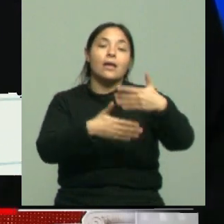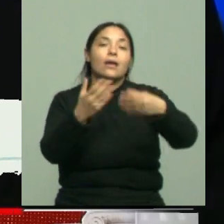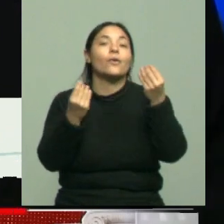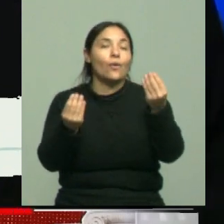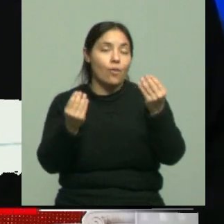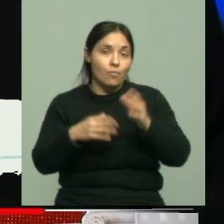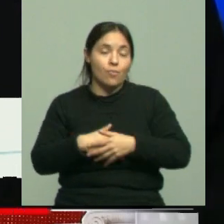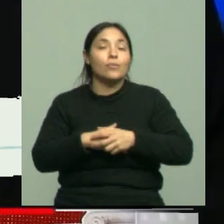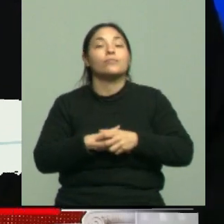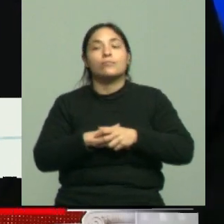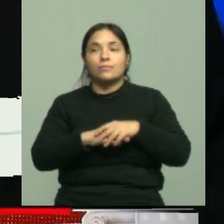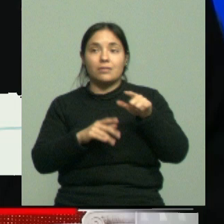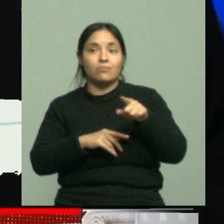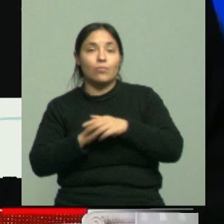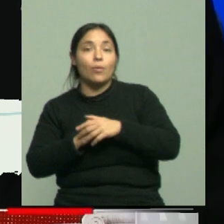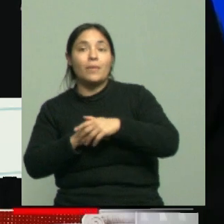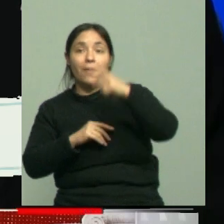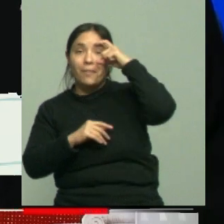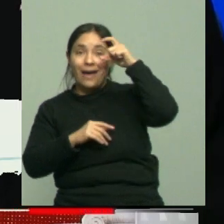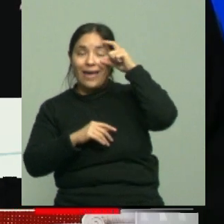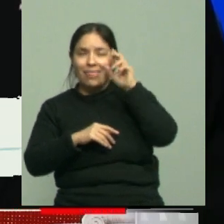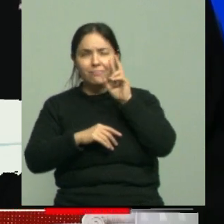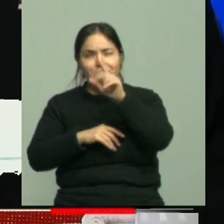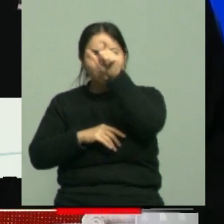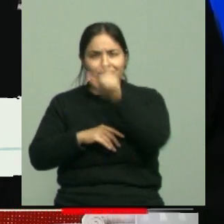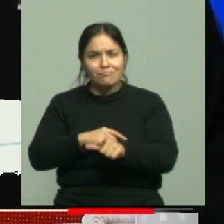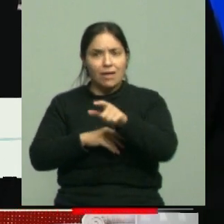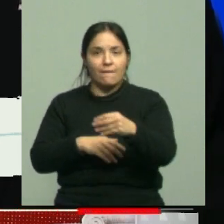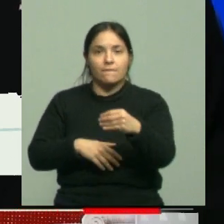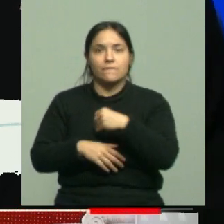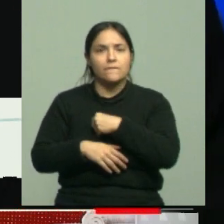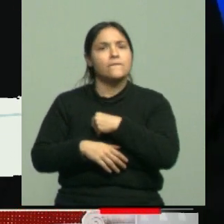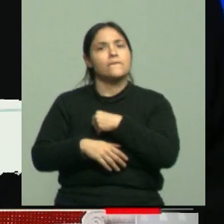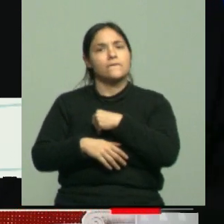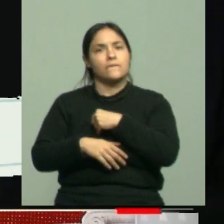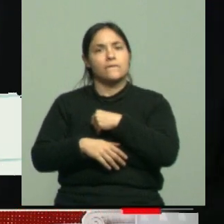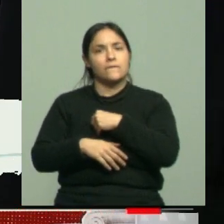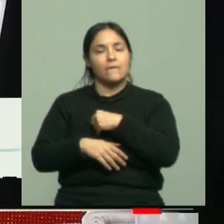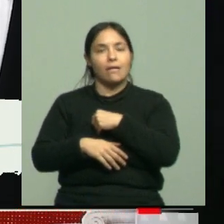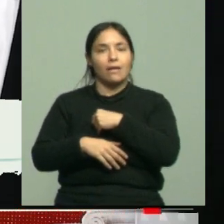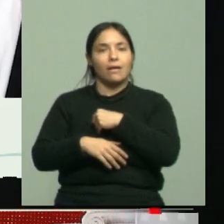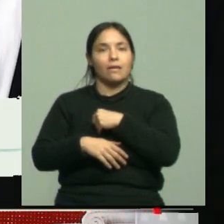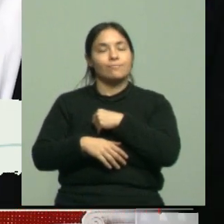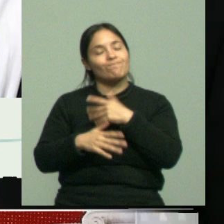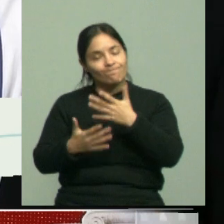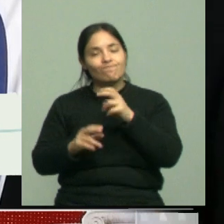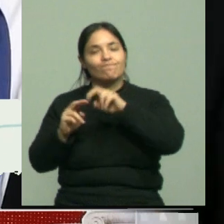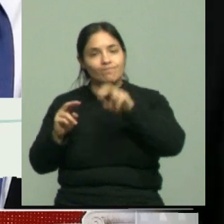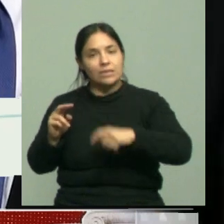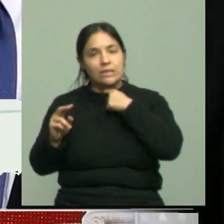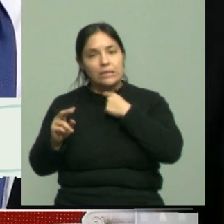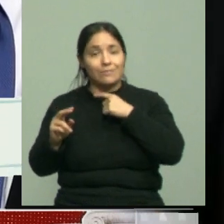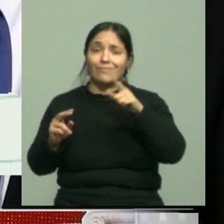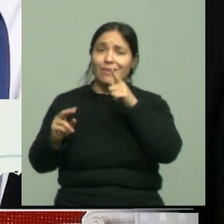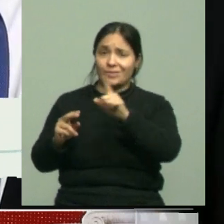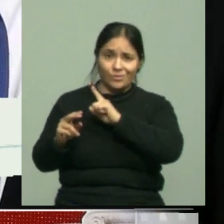en un marco en el cual a Biden no se lo ve con la voluntad personal de dar el brazo a torcer. Hay que ver justamente los círculos